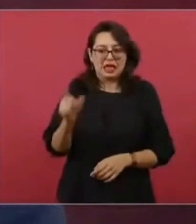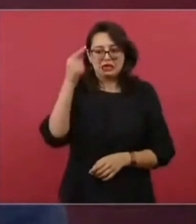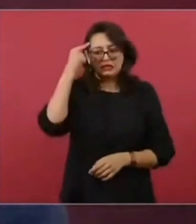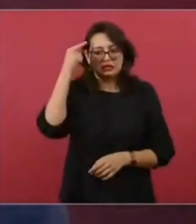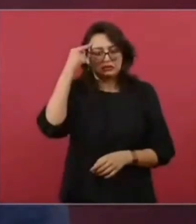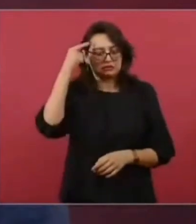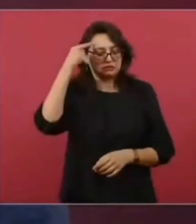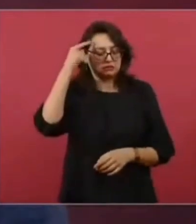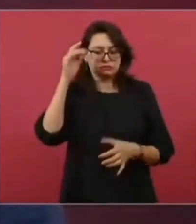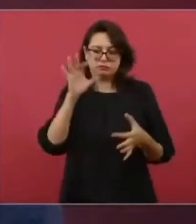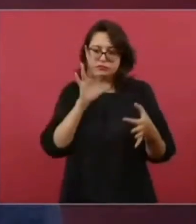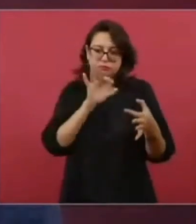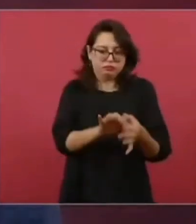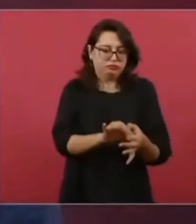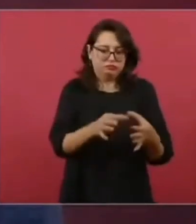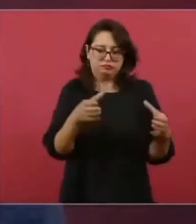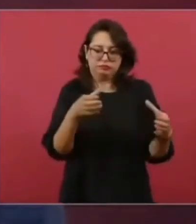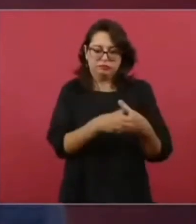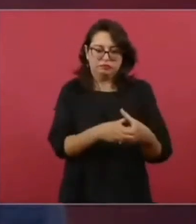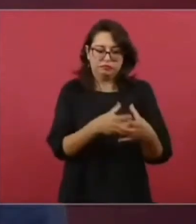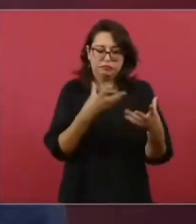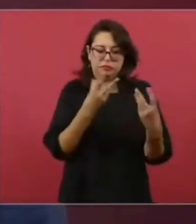Pero por lo general